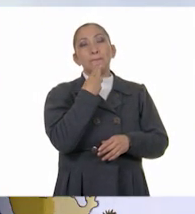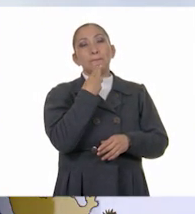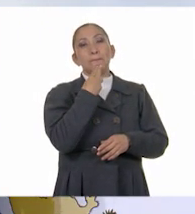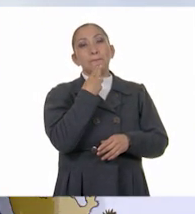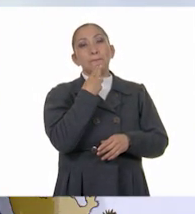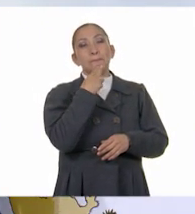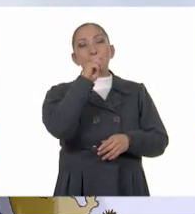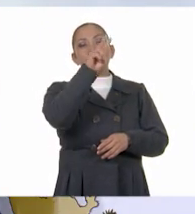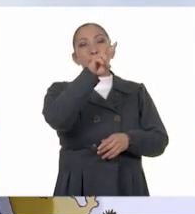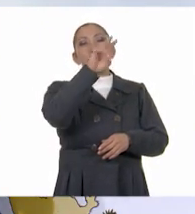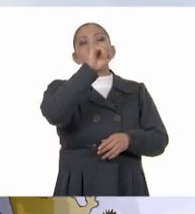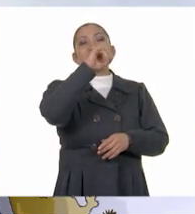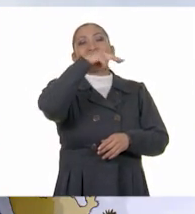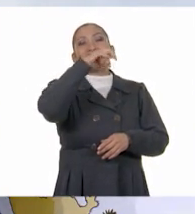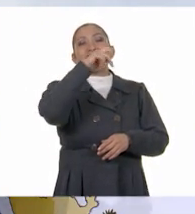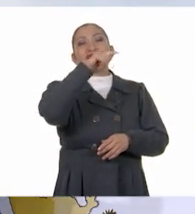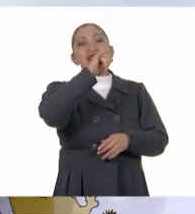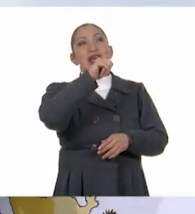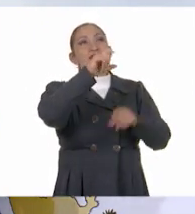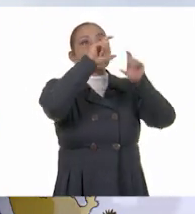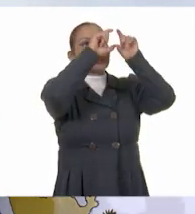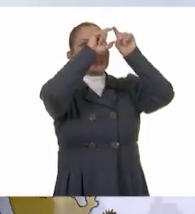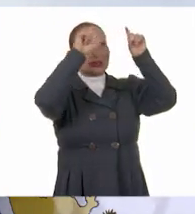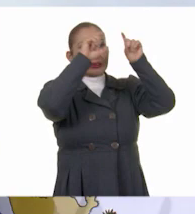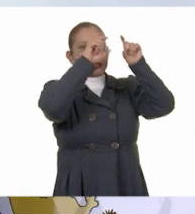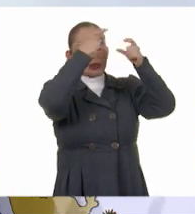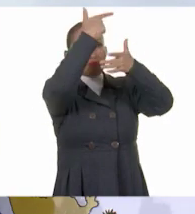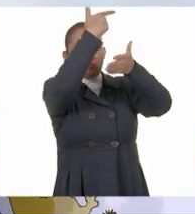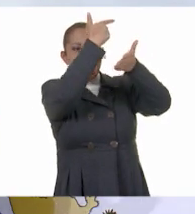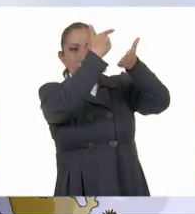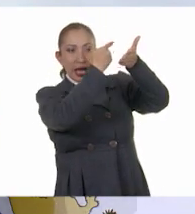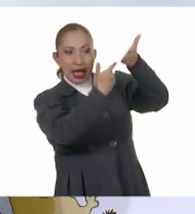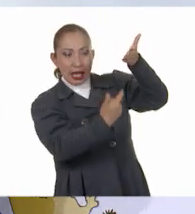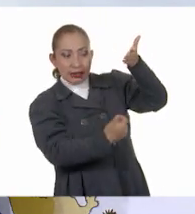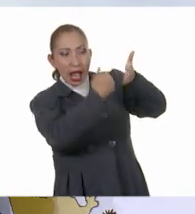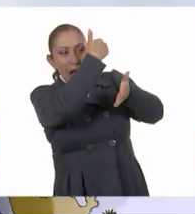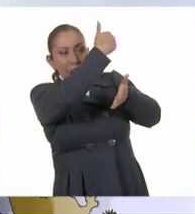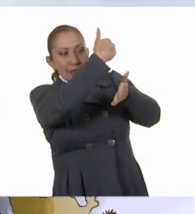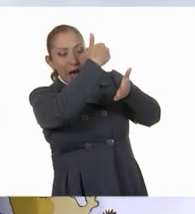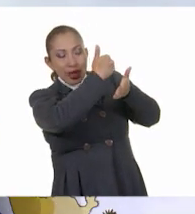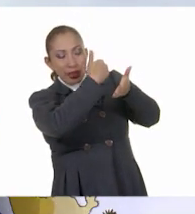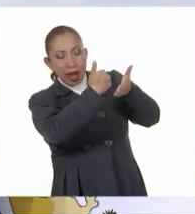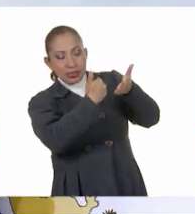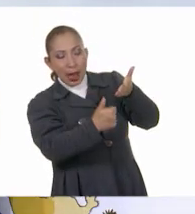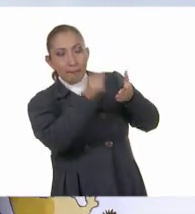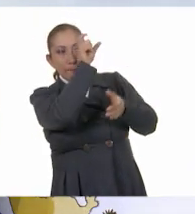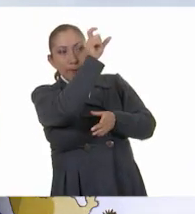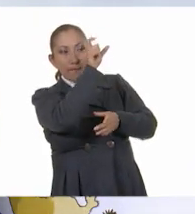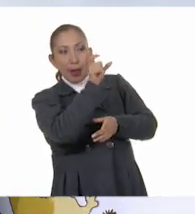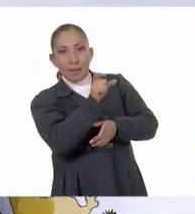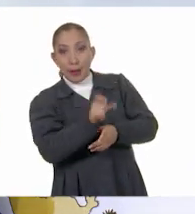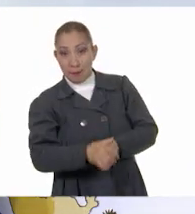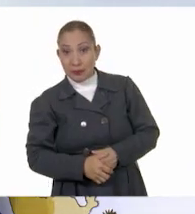viñetas. Y así quedará en forma de una lista cada uno hacia abajo.